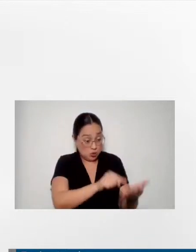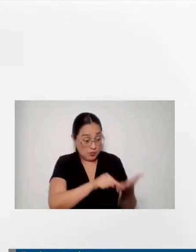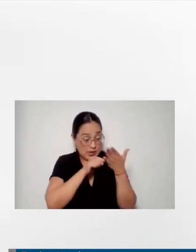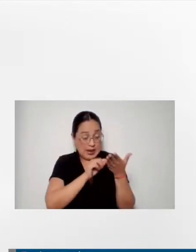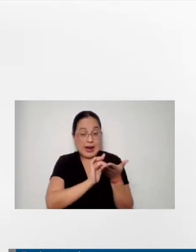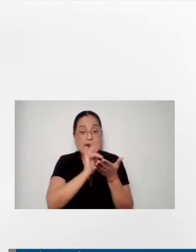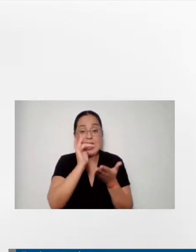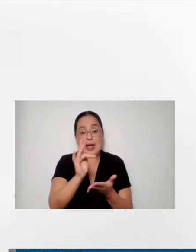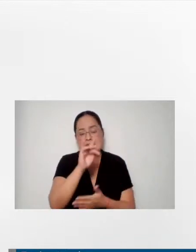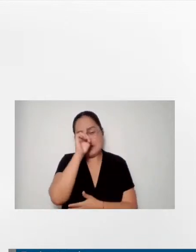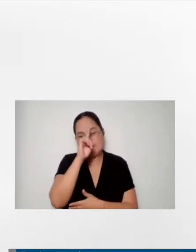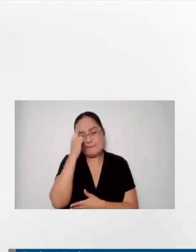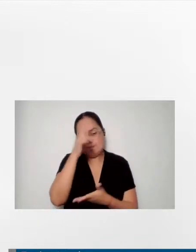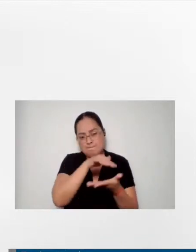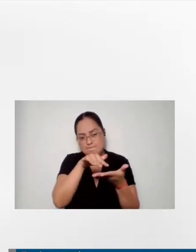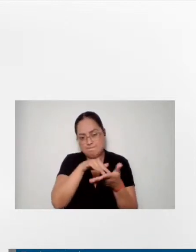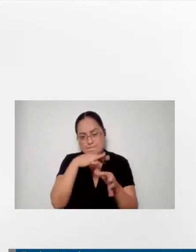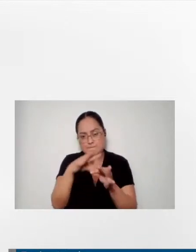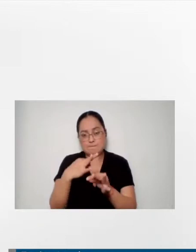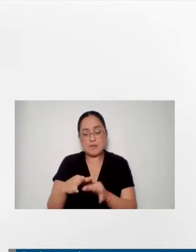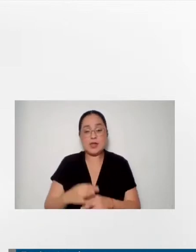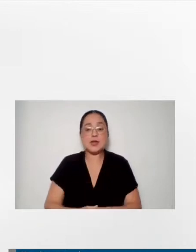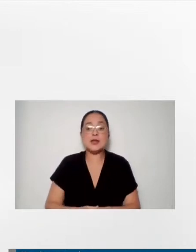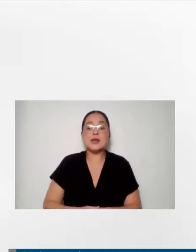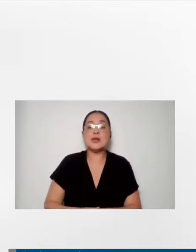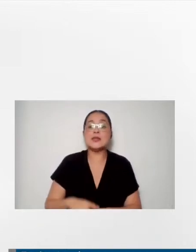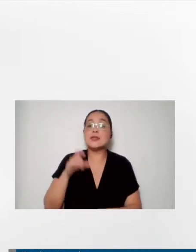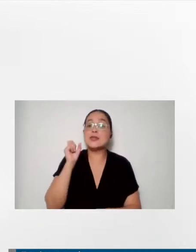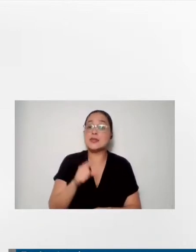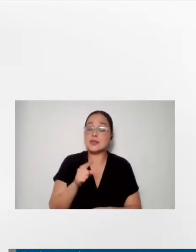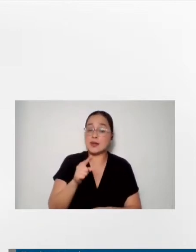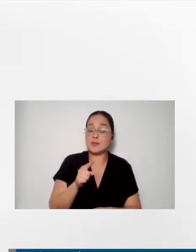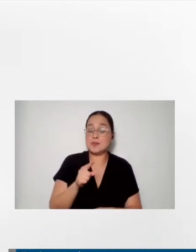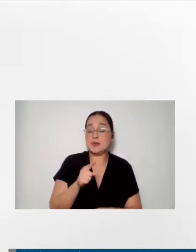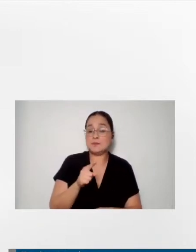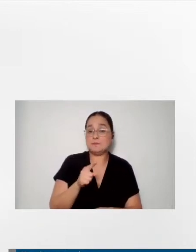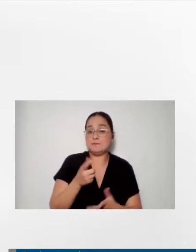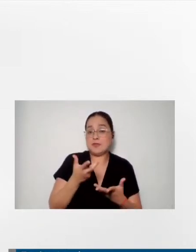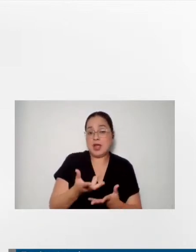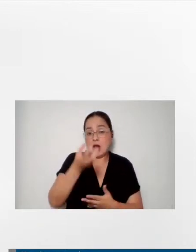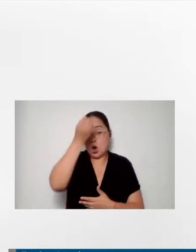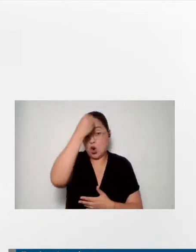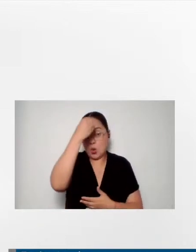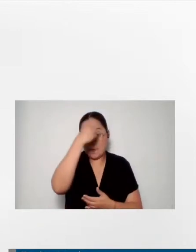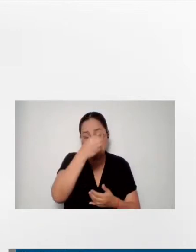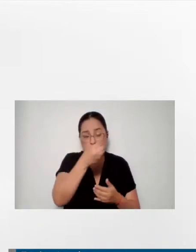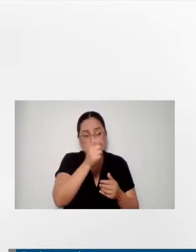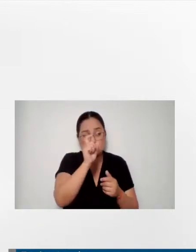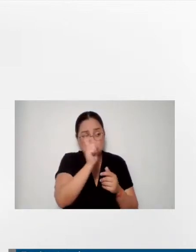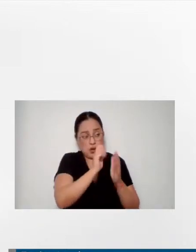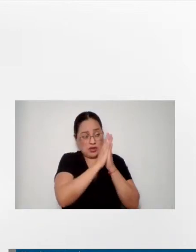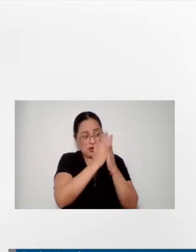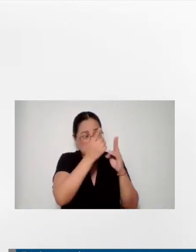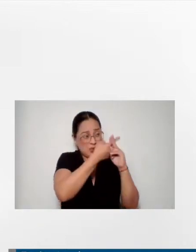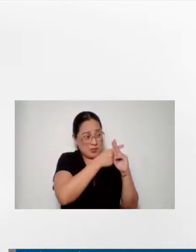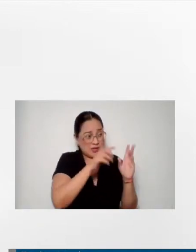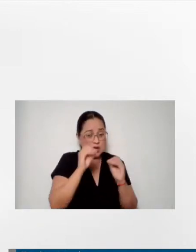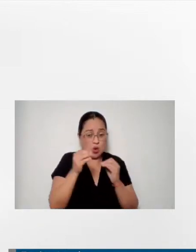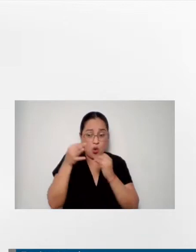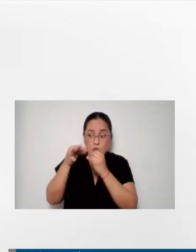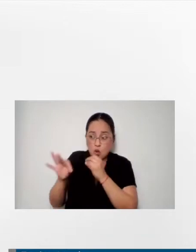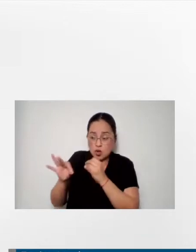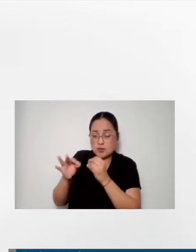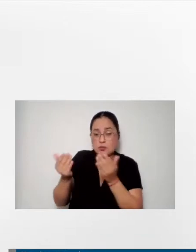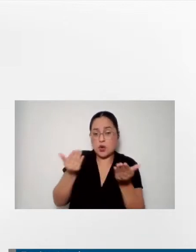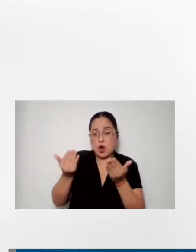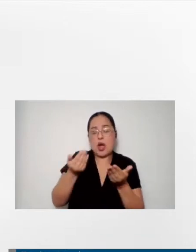¿no? Y solamente también que las consideraciones iniciales y finales pues también son muy útiles para saber como